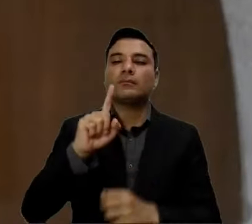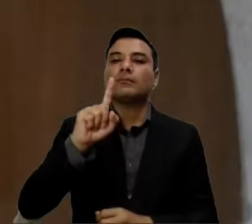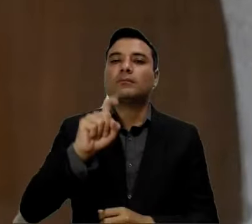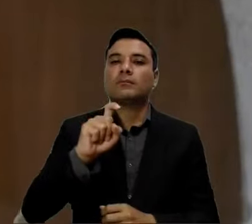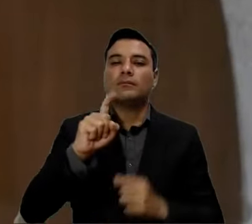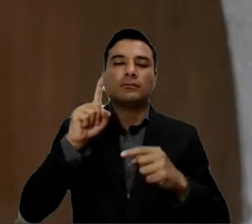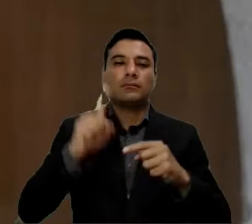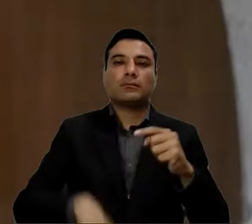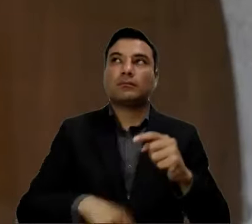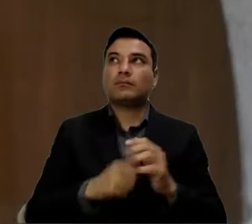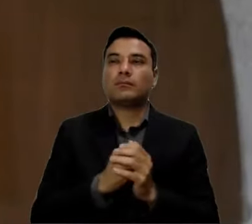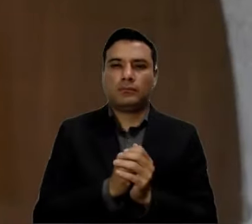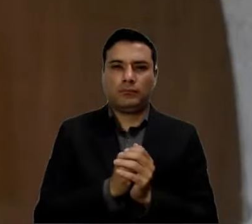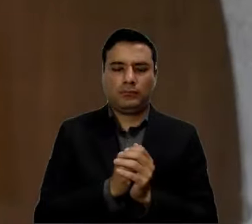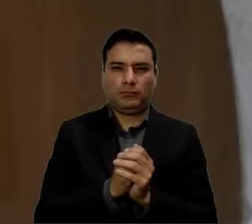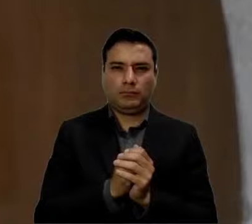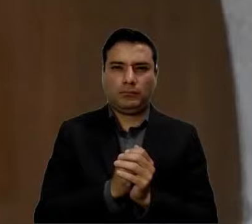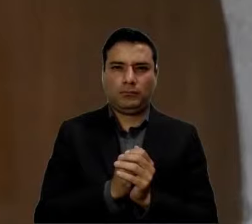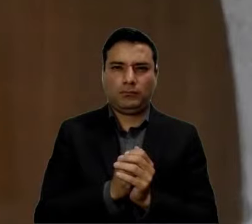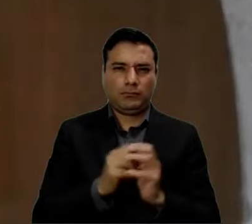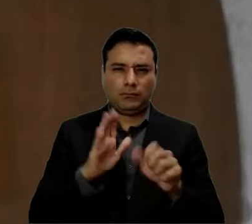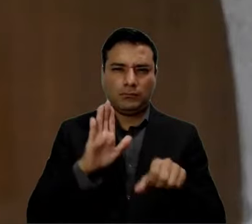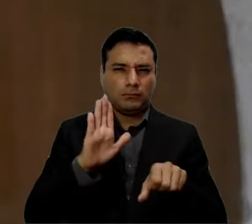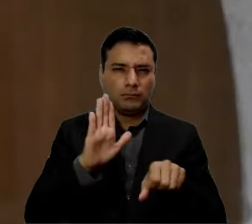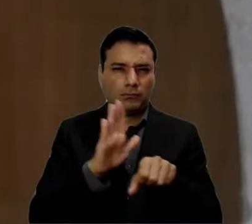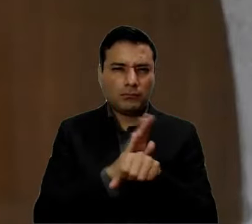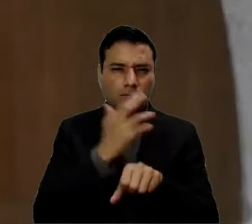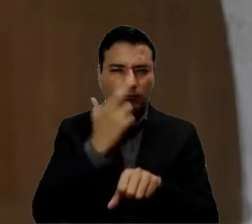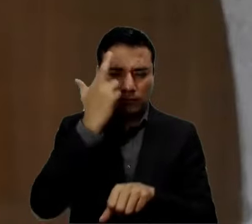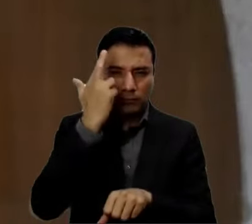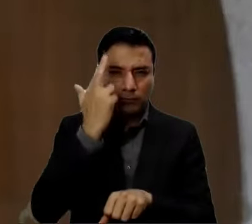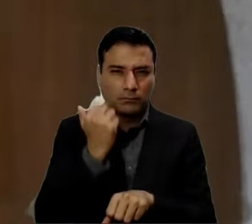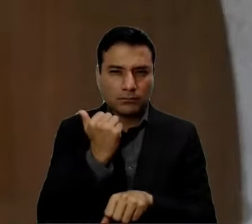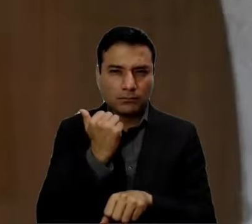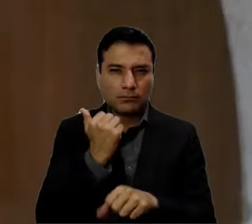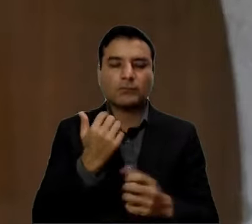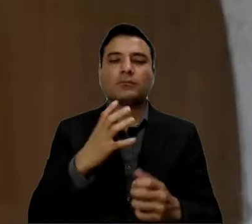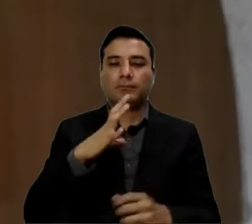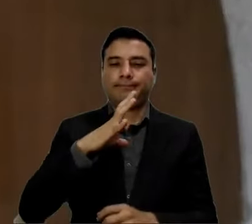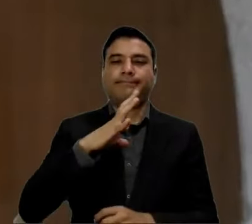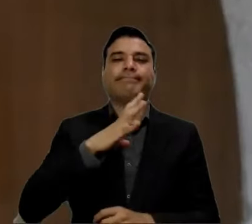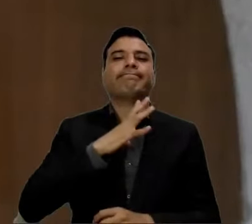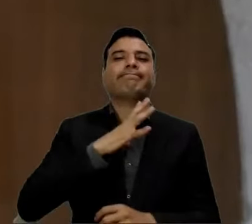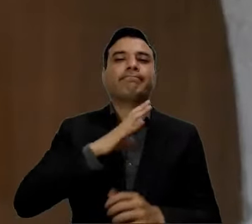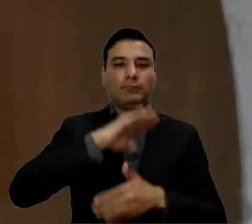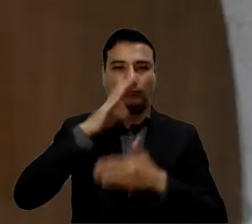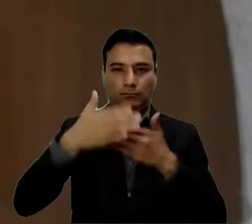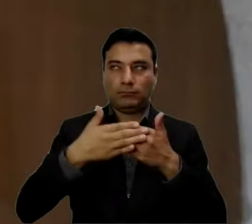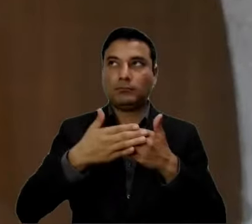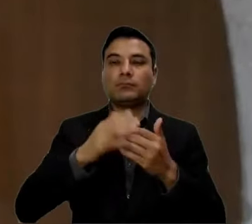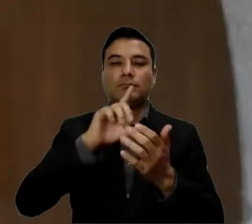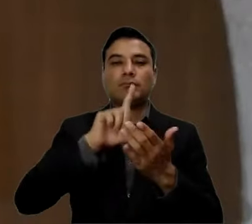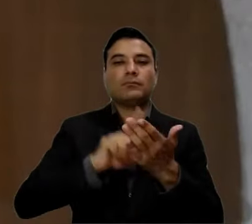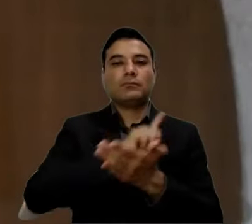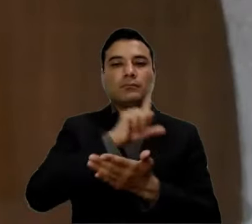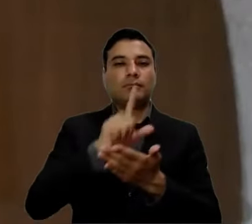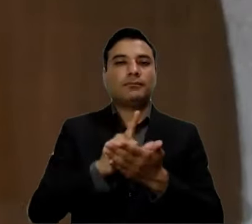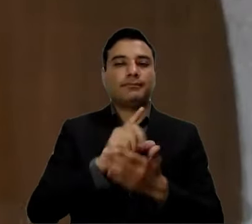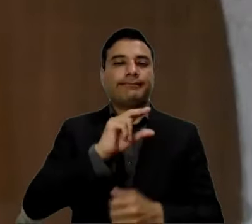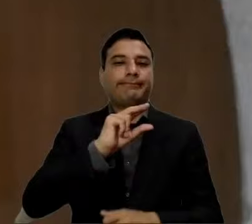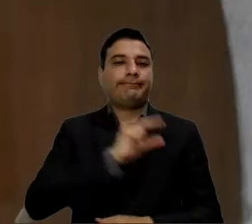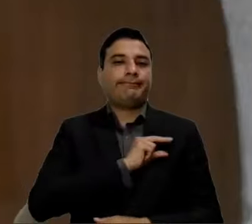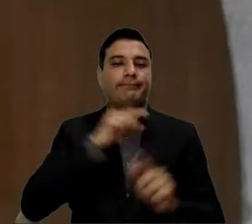el libro tercero porque pues iba a haber una ley especial para temas de